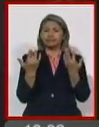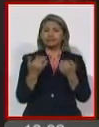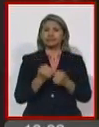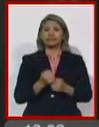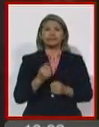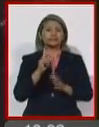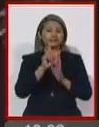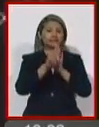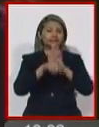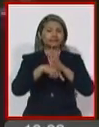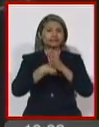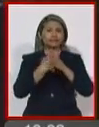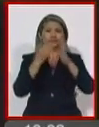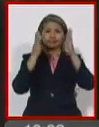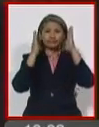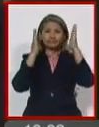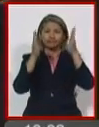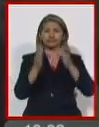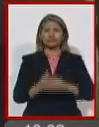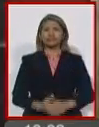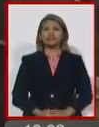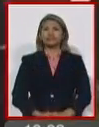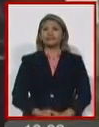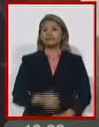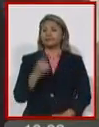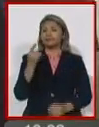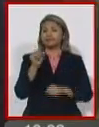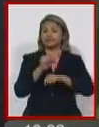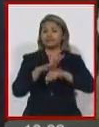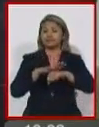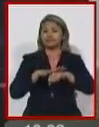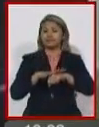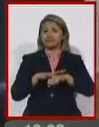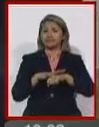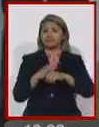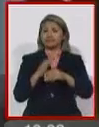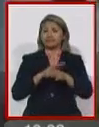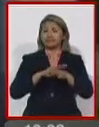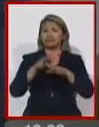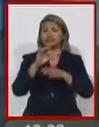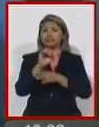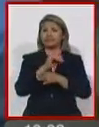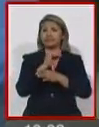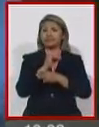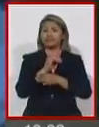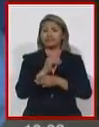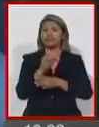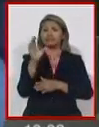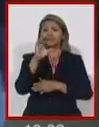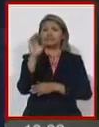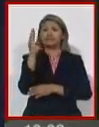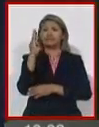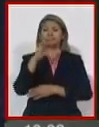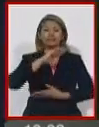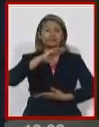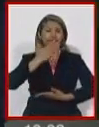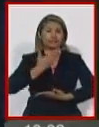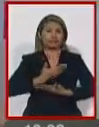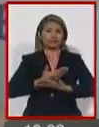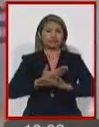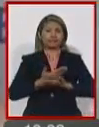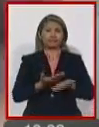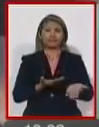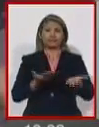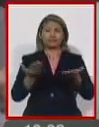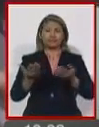esperar por más de 1 hora para ser atendidos. Una de las heridas tuvo que descender de la ambulancia en busca de baño. Sus hijos la